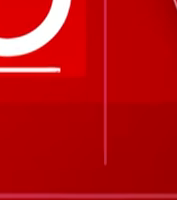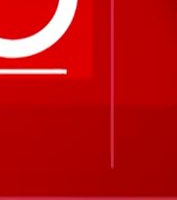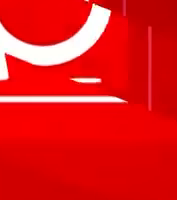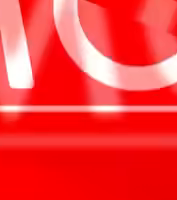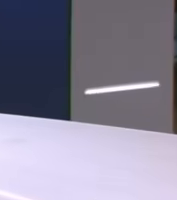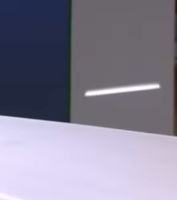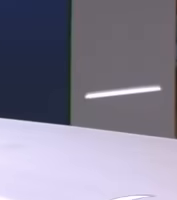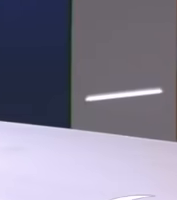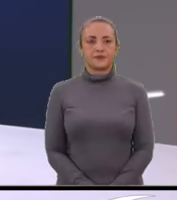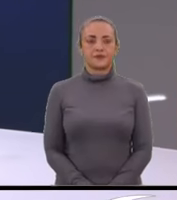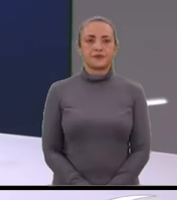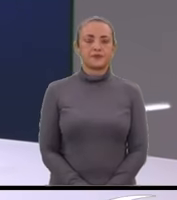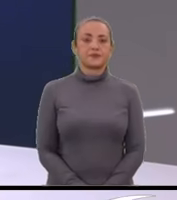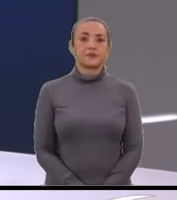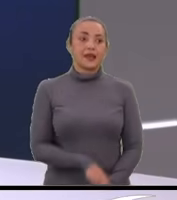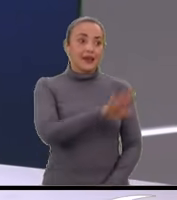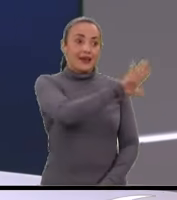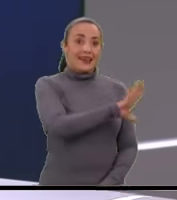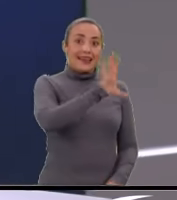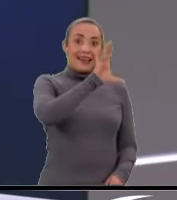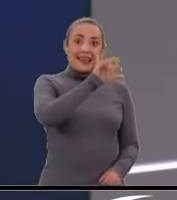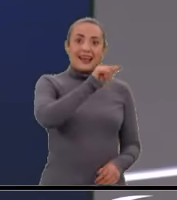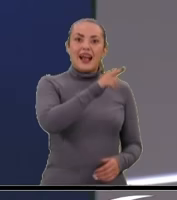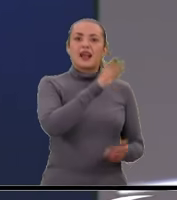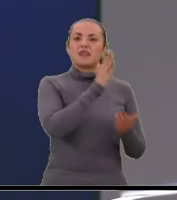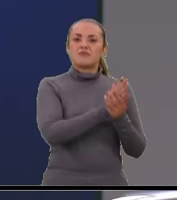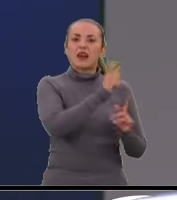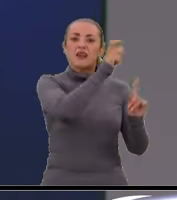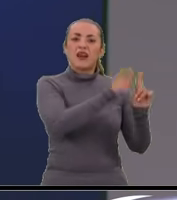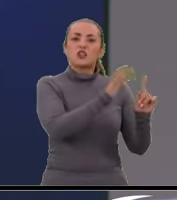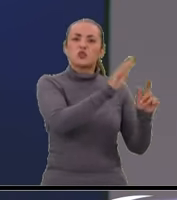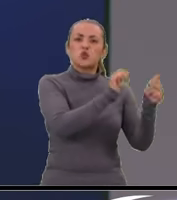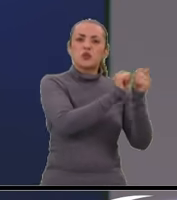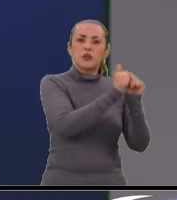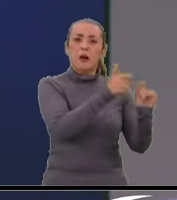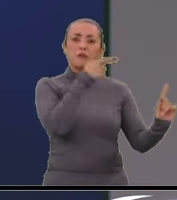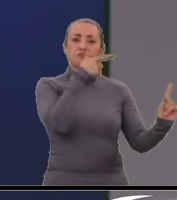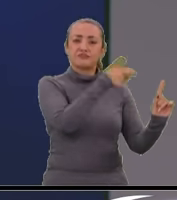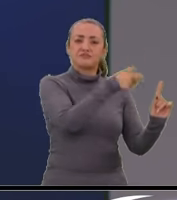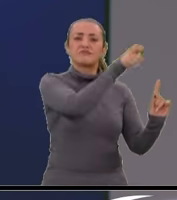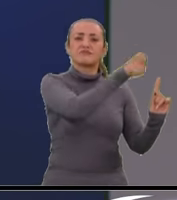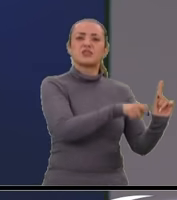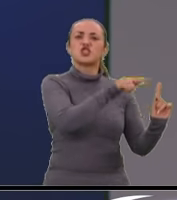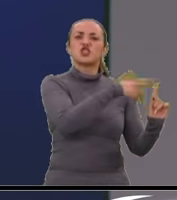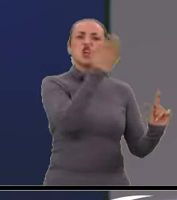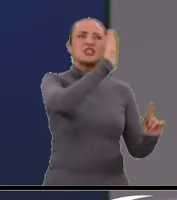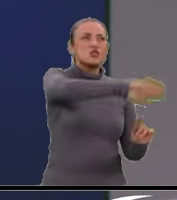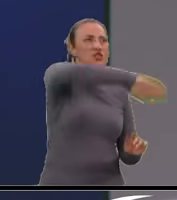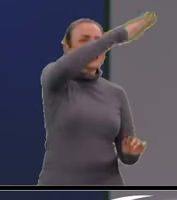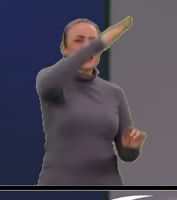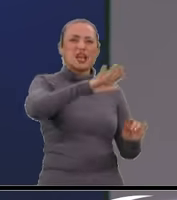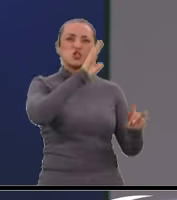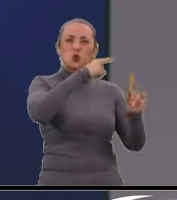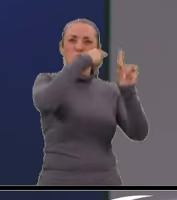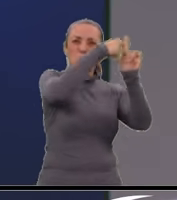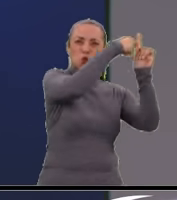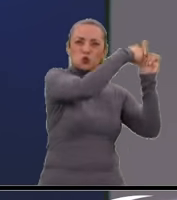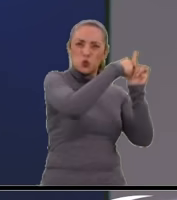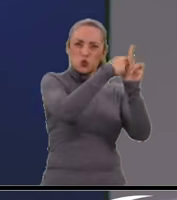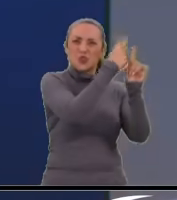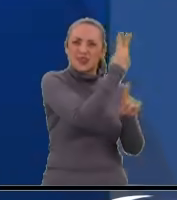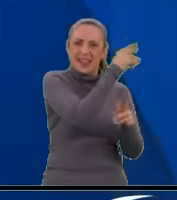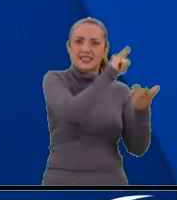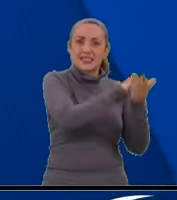Noticias Caracol. En Cali fue asesinado un deportista en el Cerro Las Tres Cruces. La comunidad intentó detener el asalto.